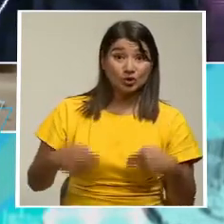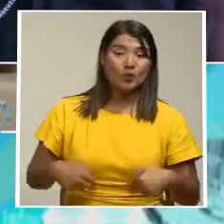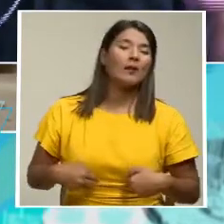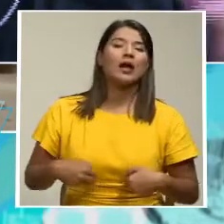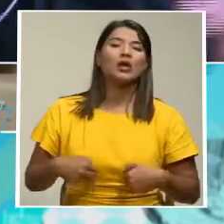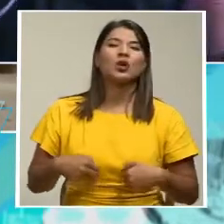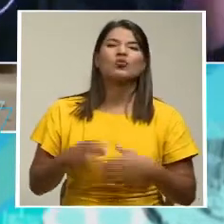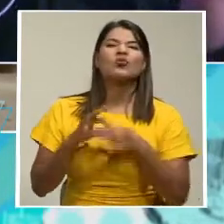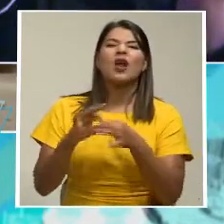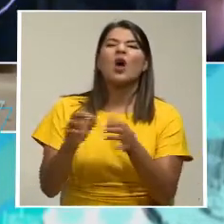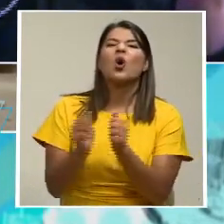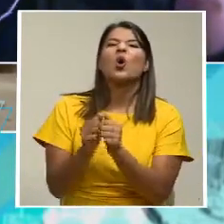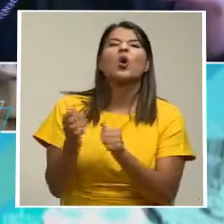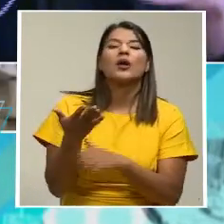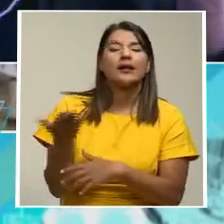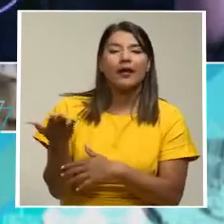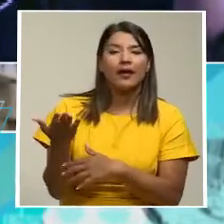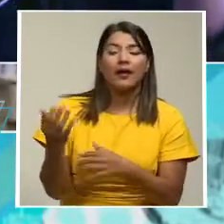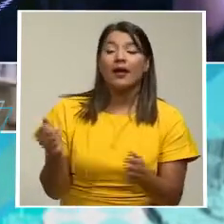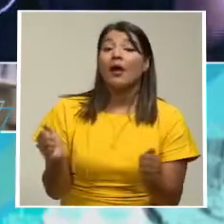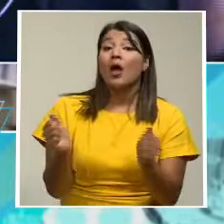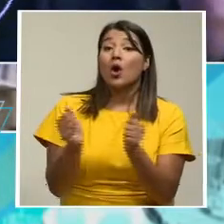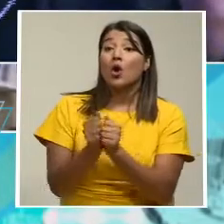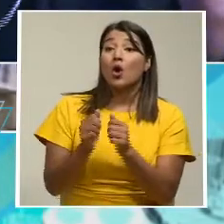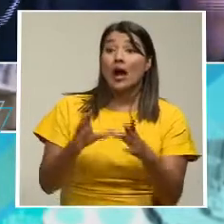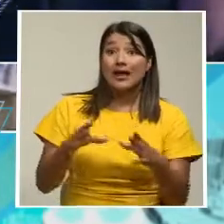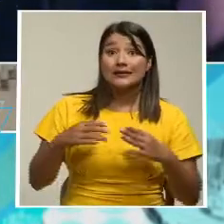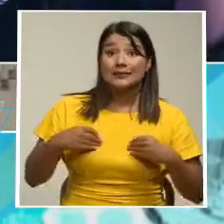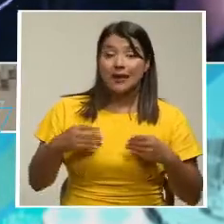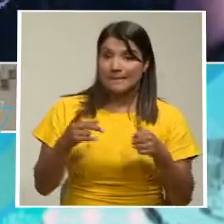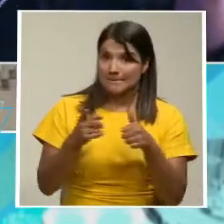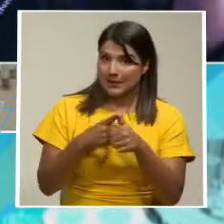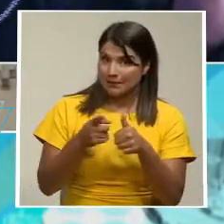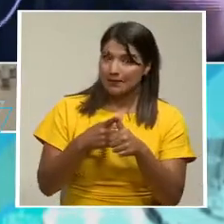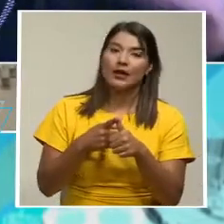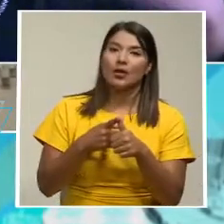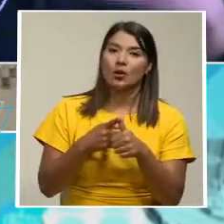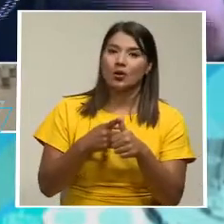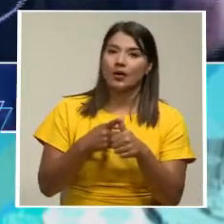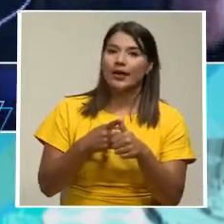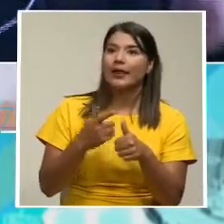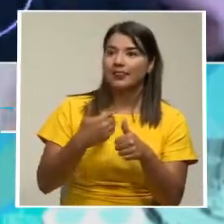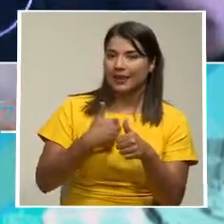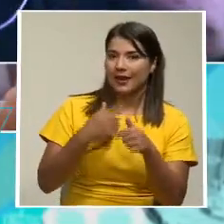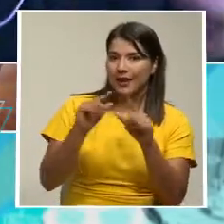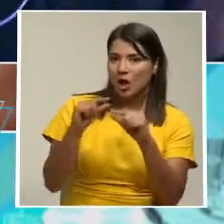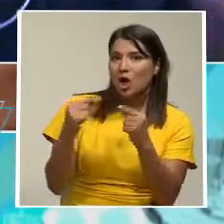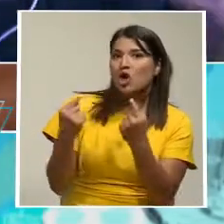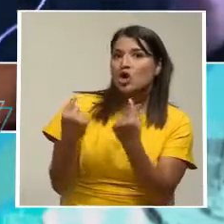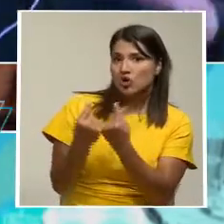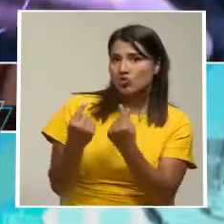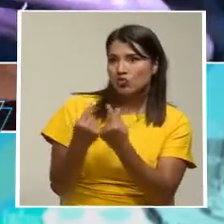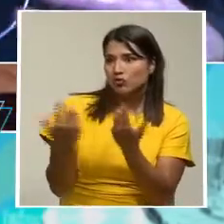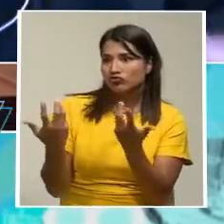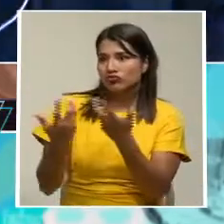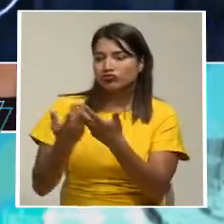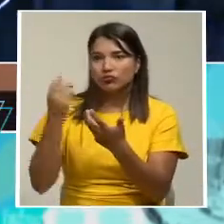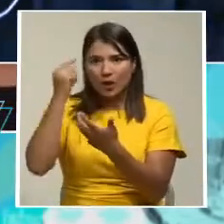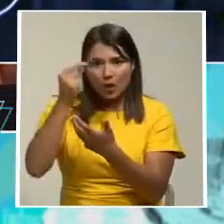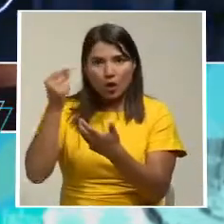tiene que ver precisamente con aceptar primero que existen estos grupos paraestatales armados por el